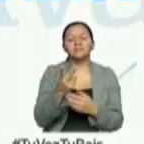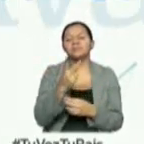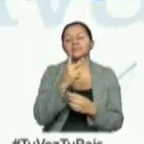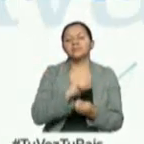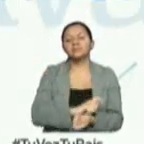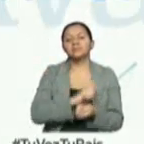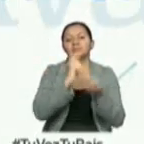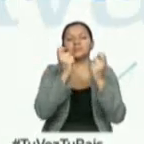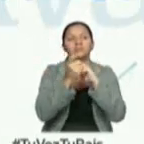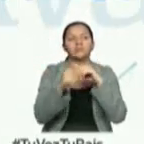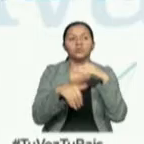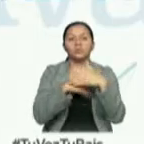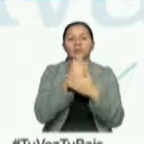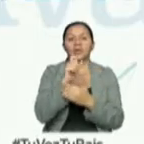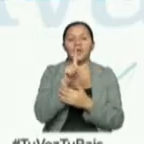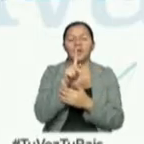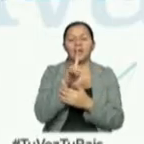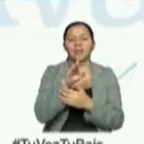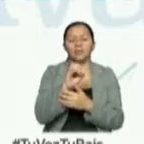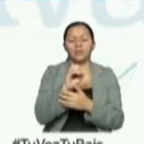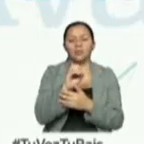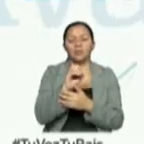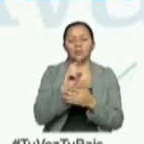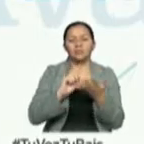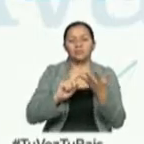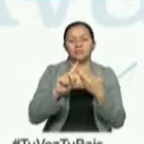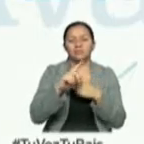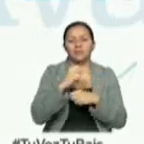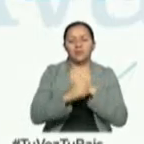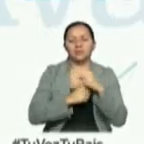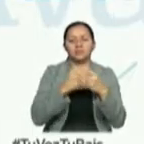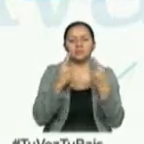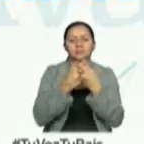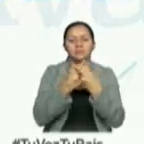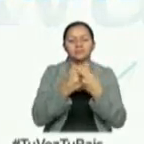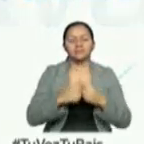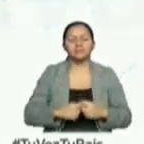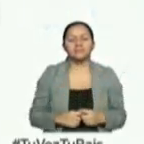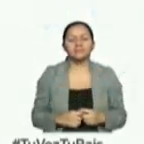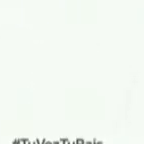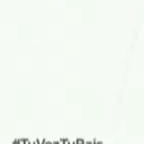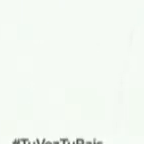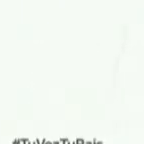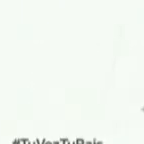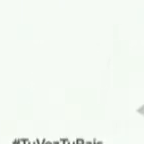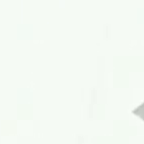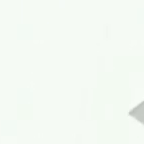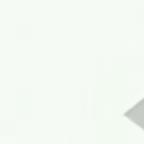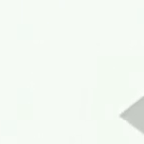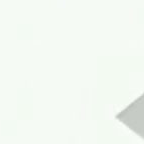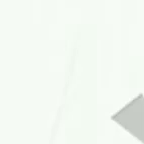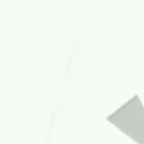la transformación de alepo luego de varios años de conflicto armado ya volver